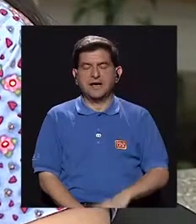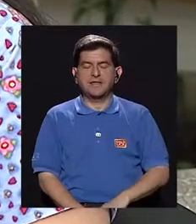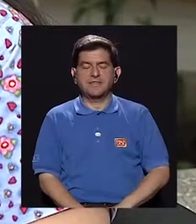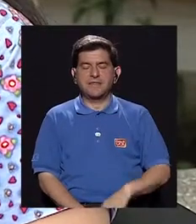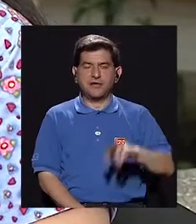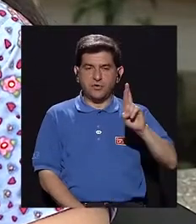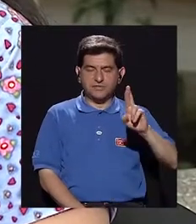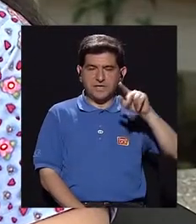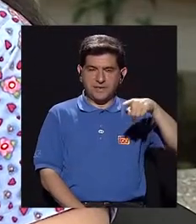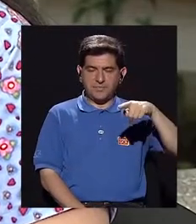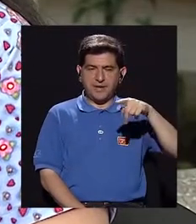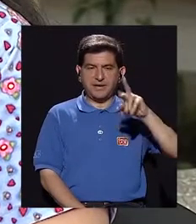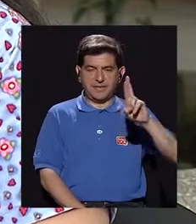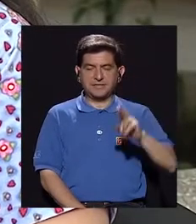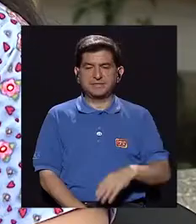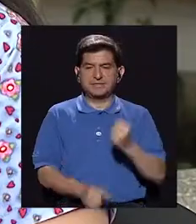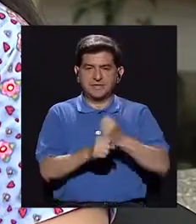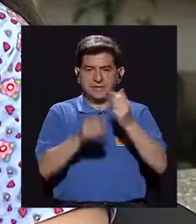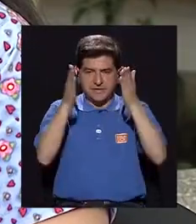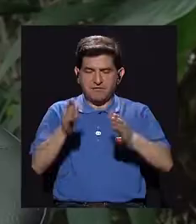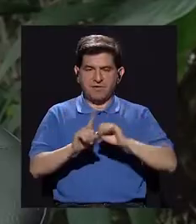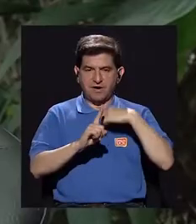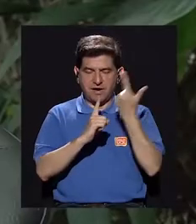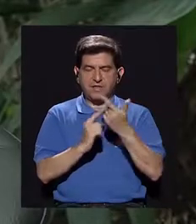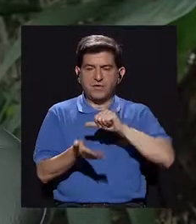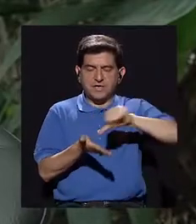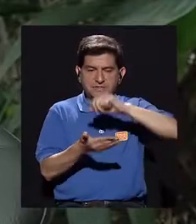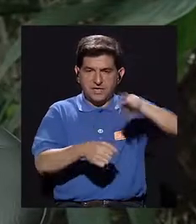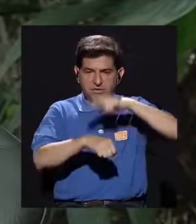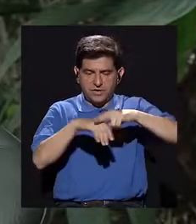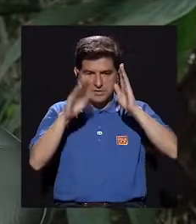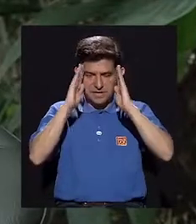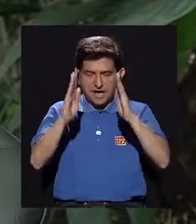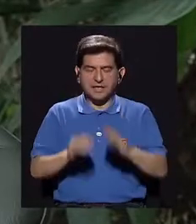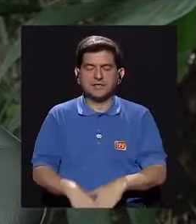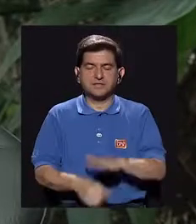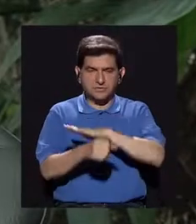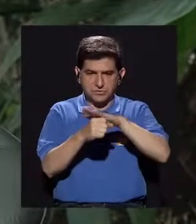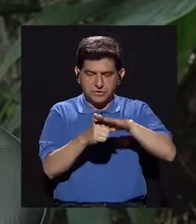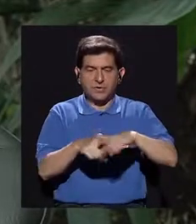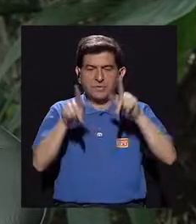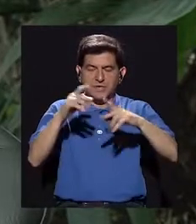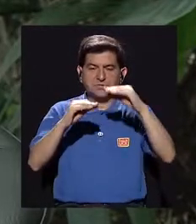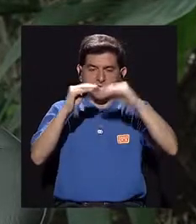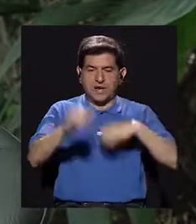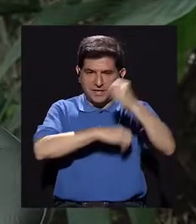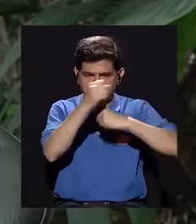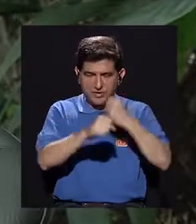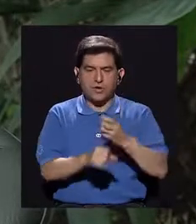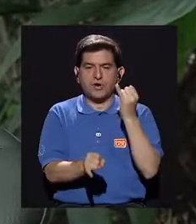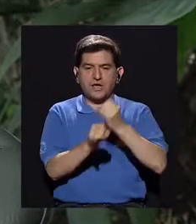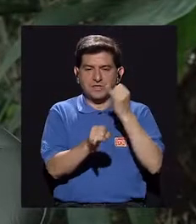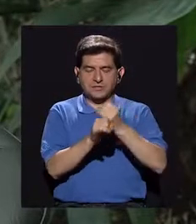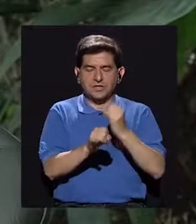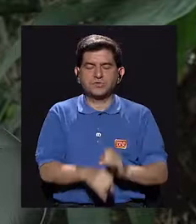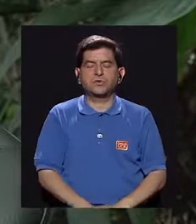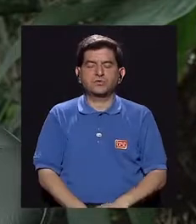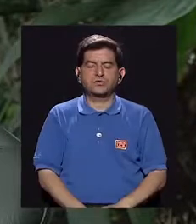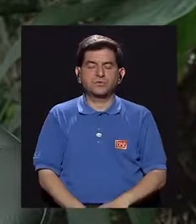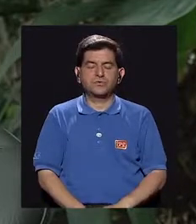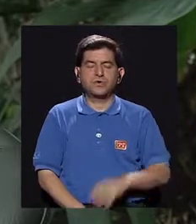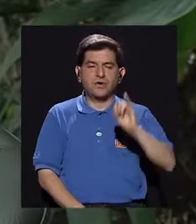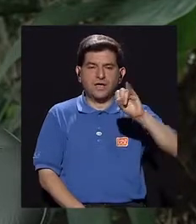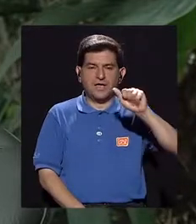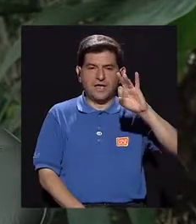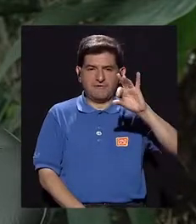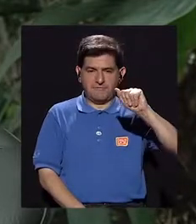Pérez Rodríguez. Ella es trabajadora social, trabaja en el Centro Nacional de Atención Integral para Personas Menores de Edad del Instituto de